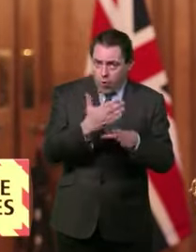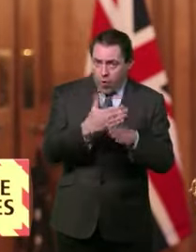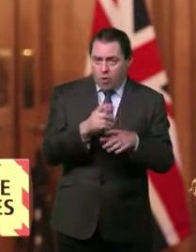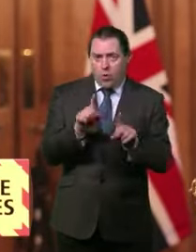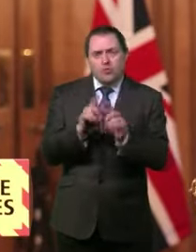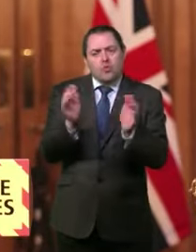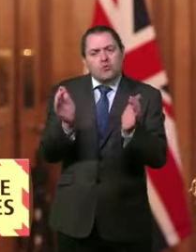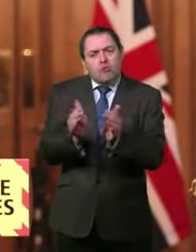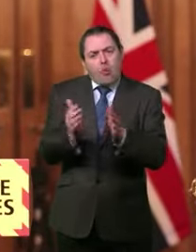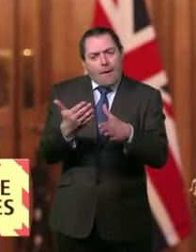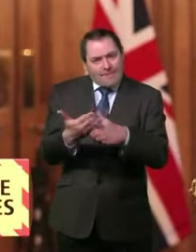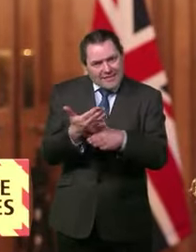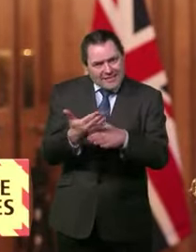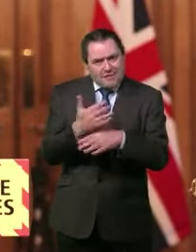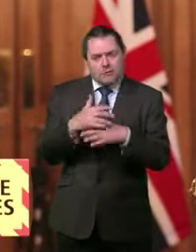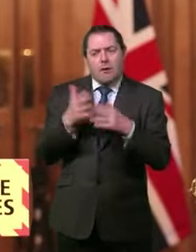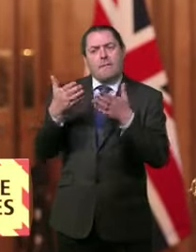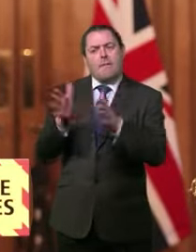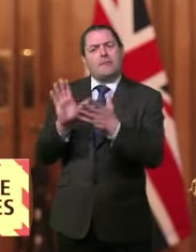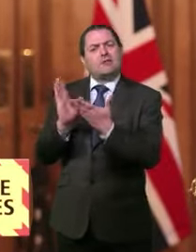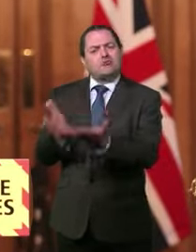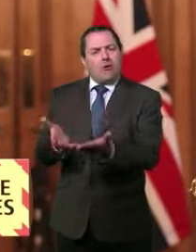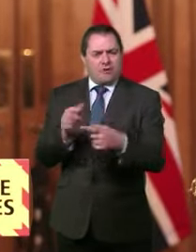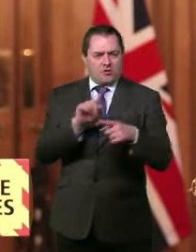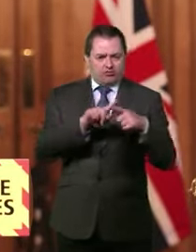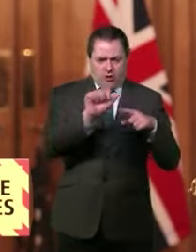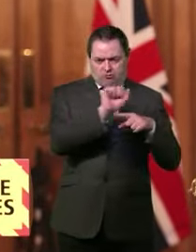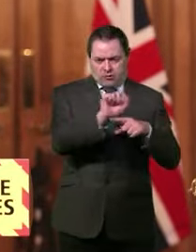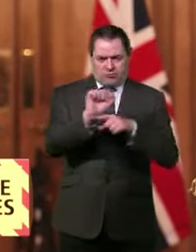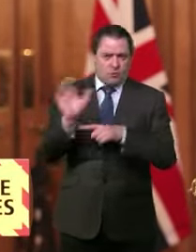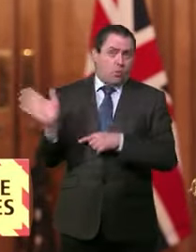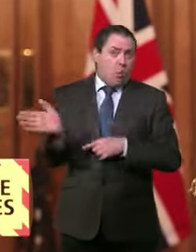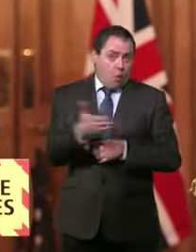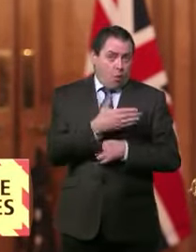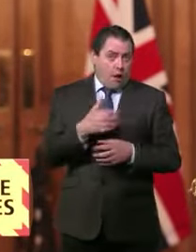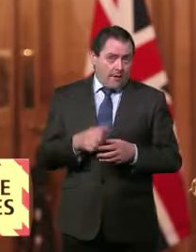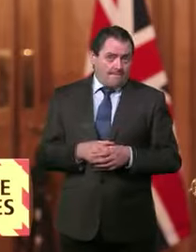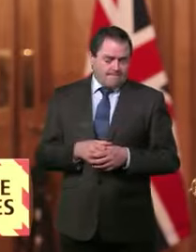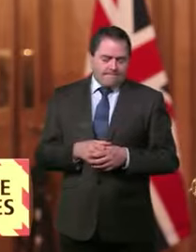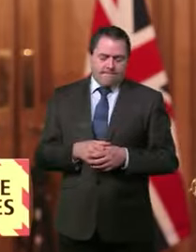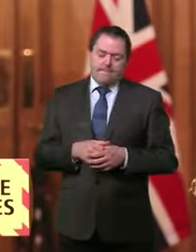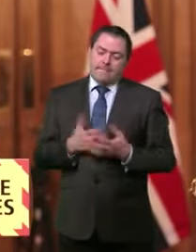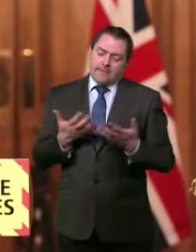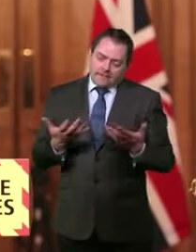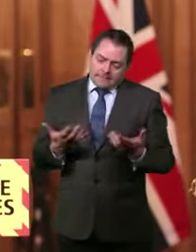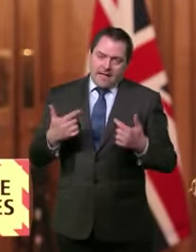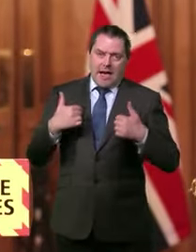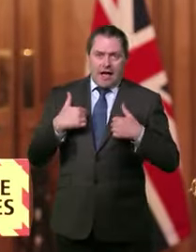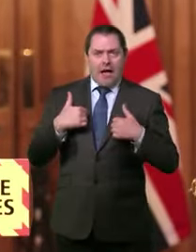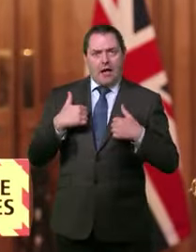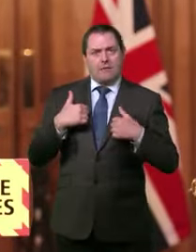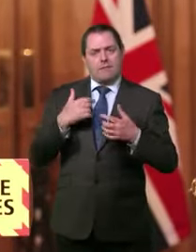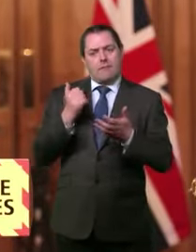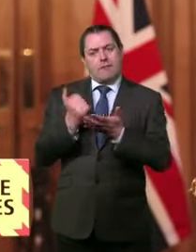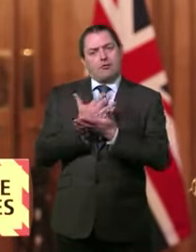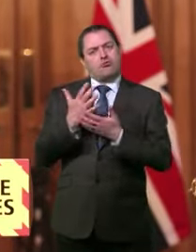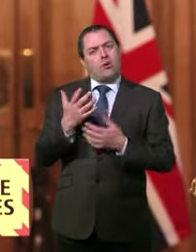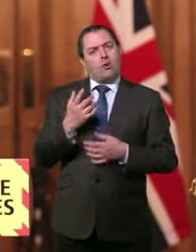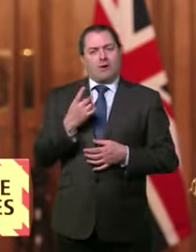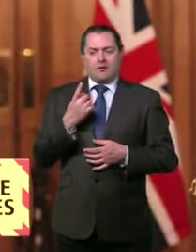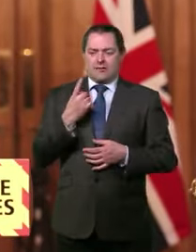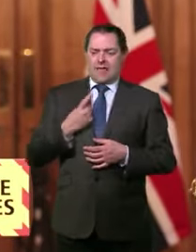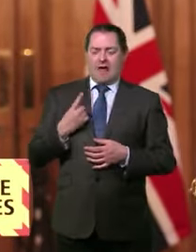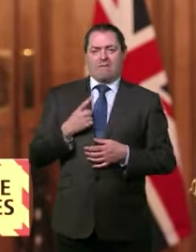públicos y así aunque he optado por compilar a los liberales de impuestos personales